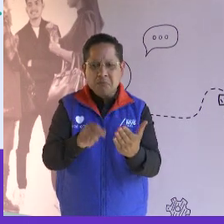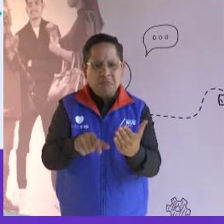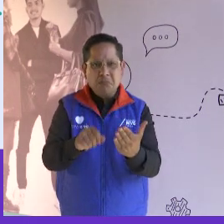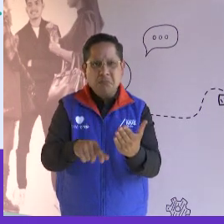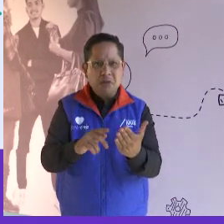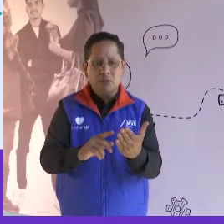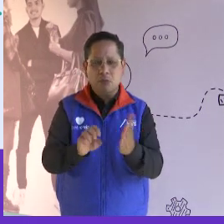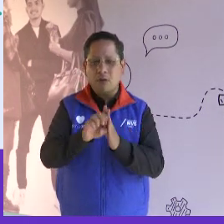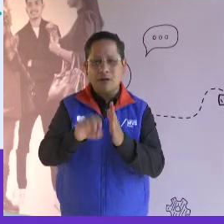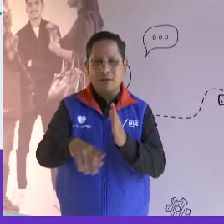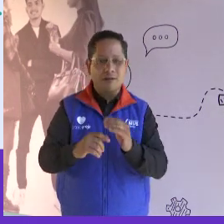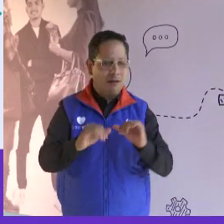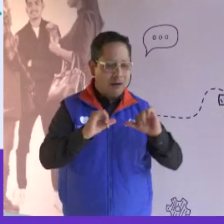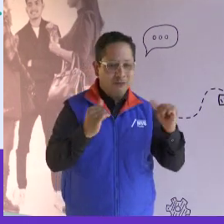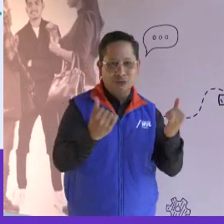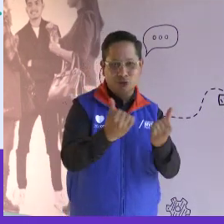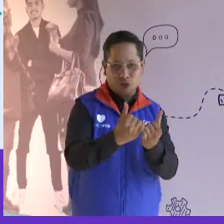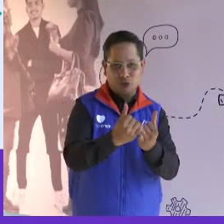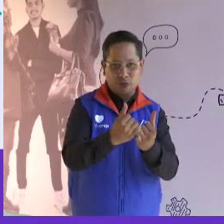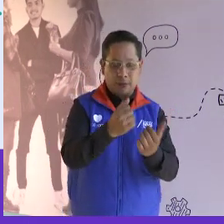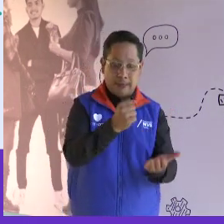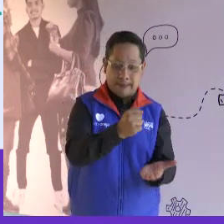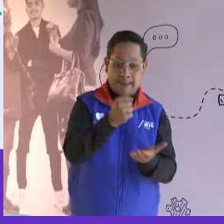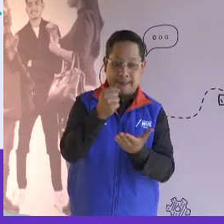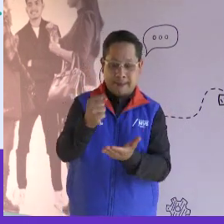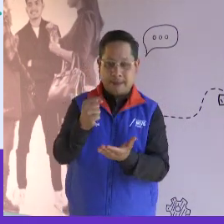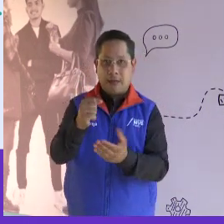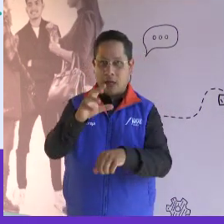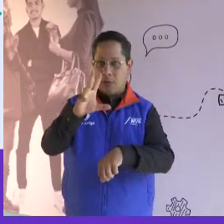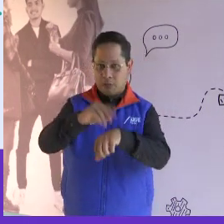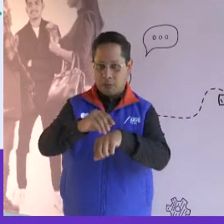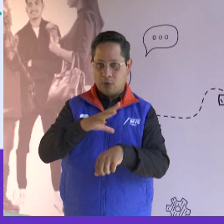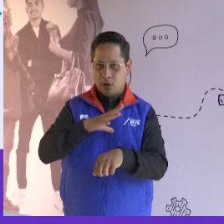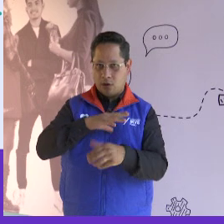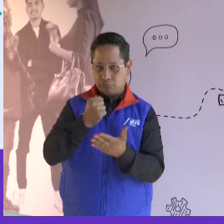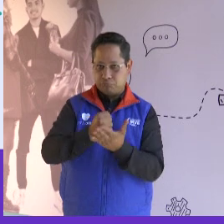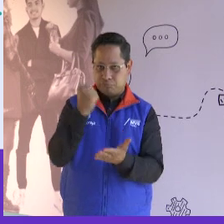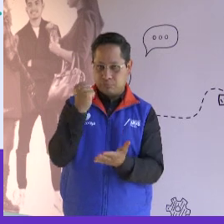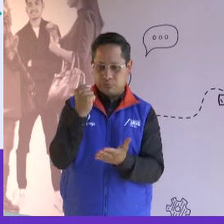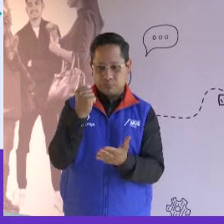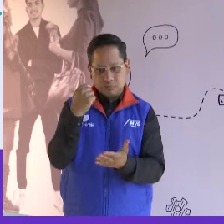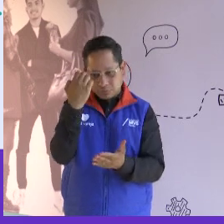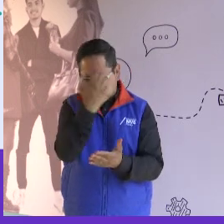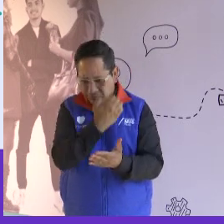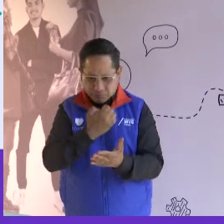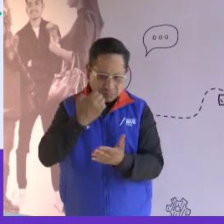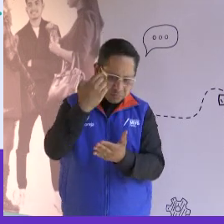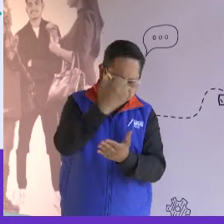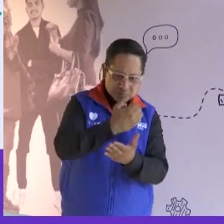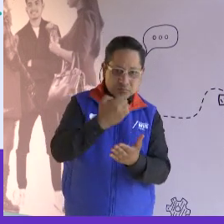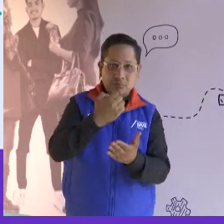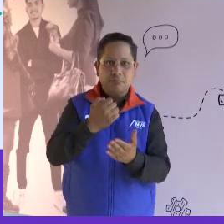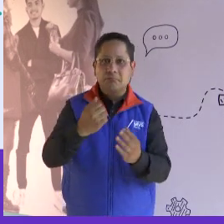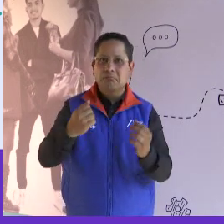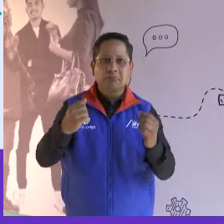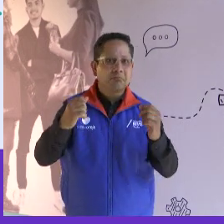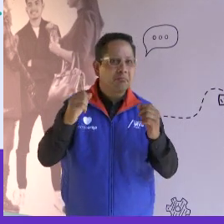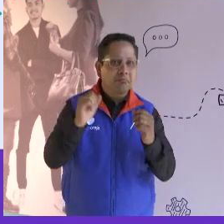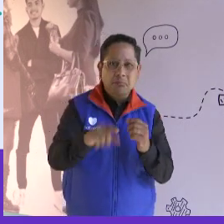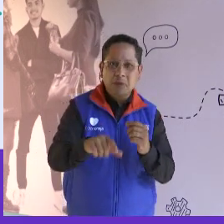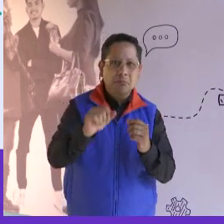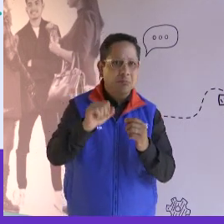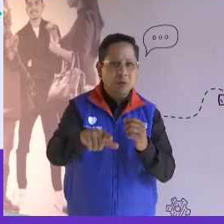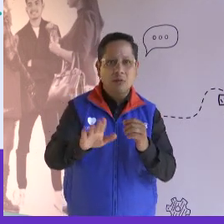autorizadas, que son la base que tenemos más rica para comprender pues esto de los orígenes orígenes, los cauces y